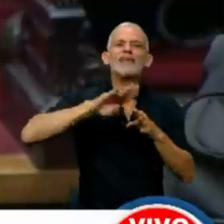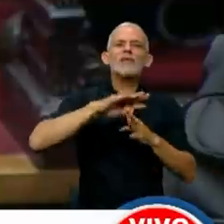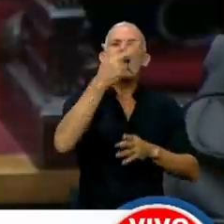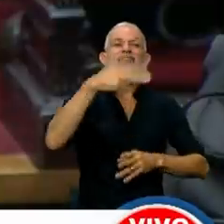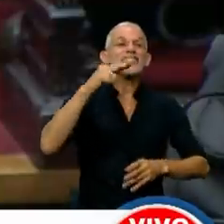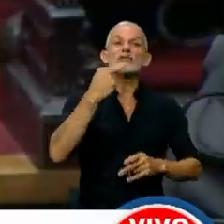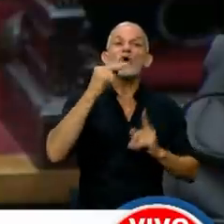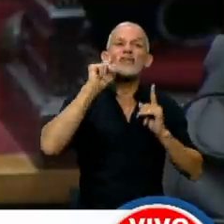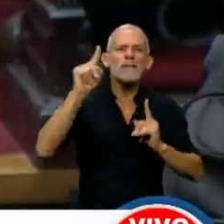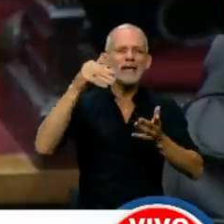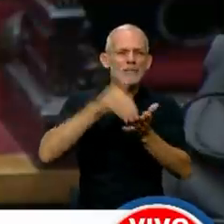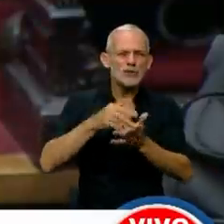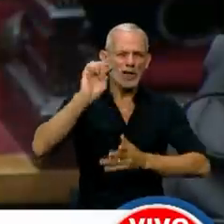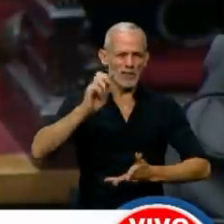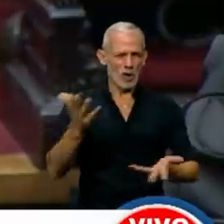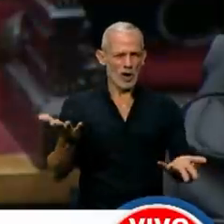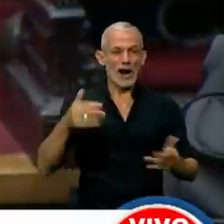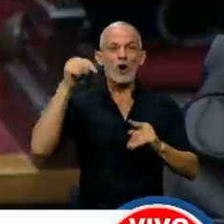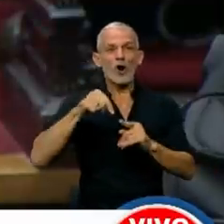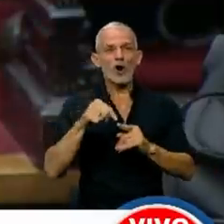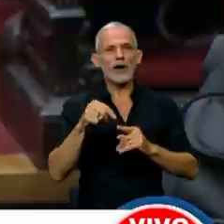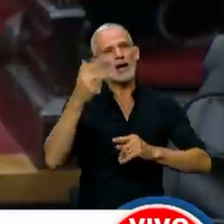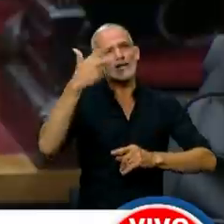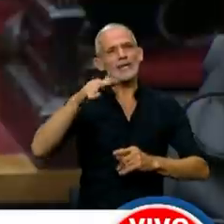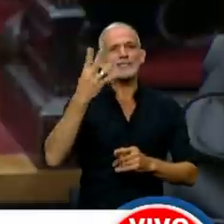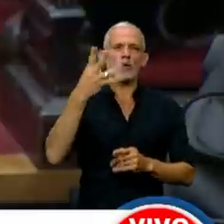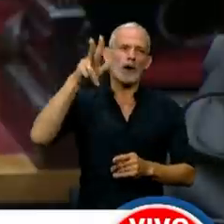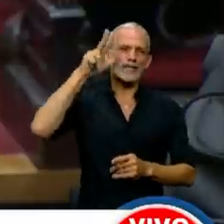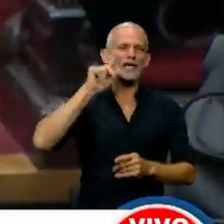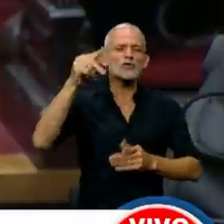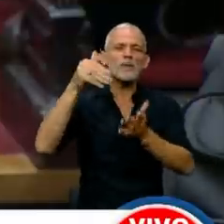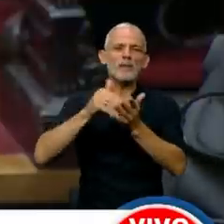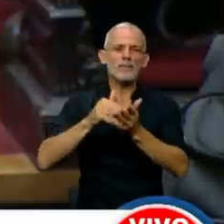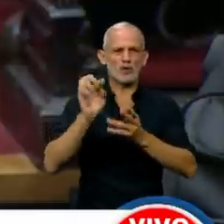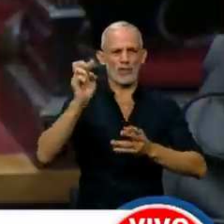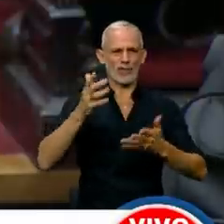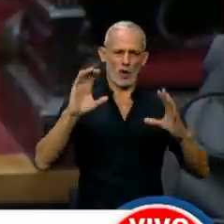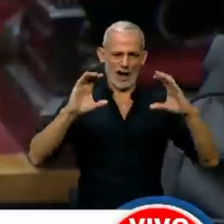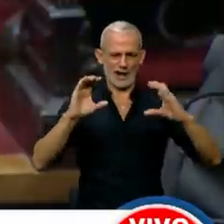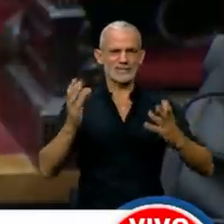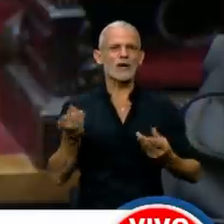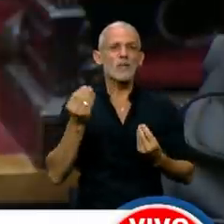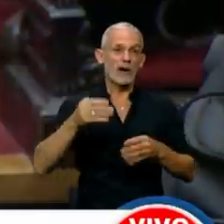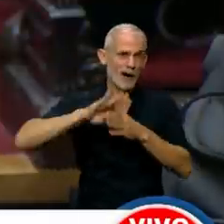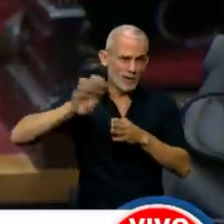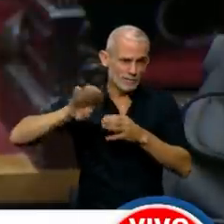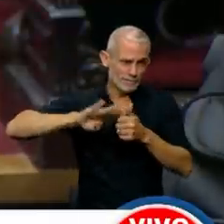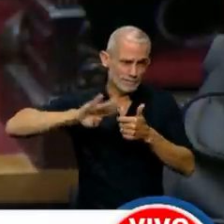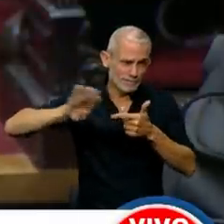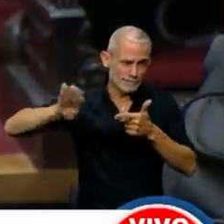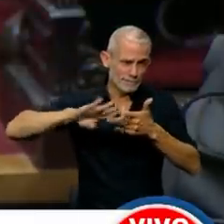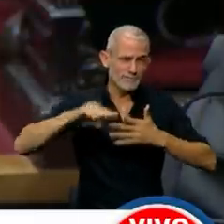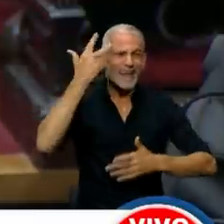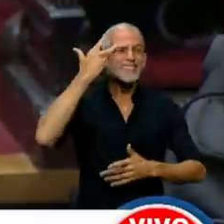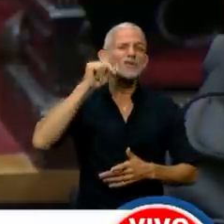311 mil millones de dólares hoy desde 348.000 millones de broilers porque se endeudaron al ritmo de más